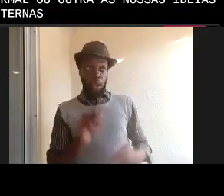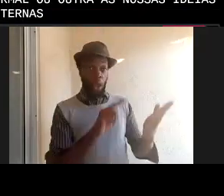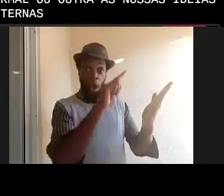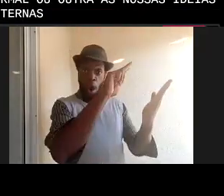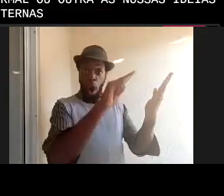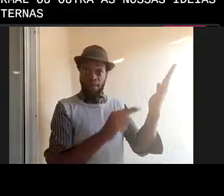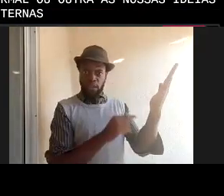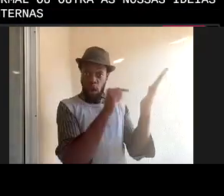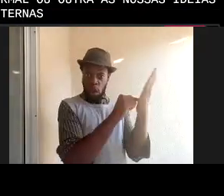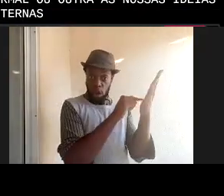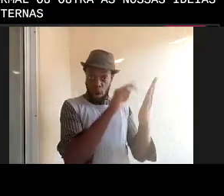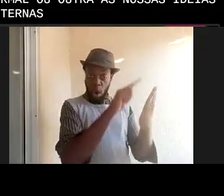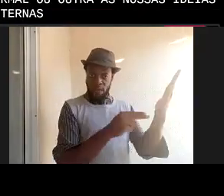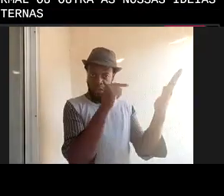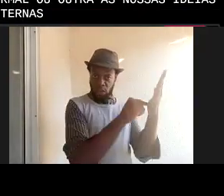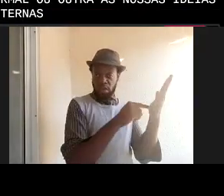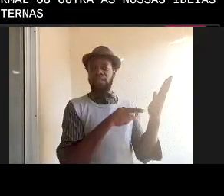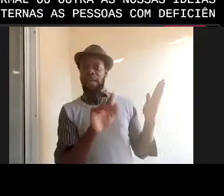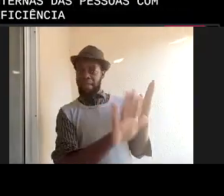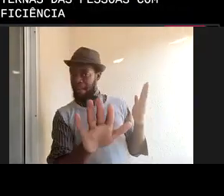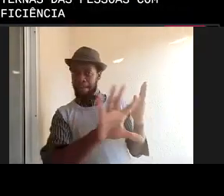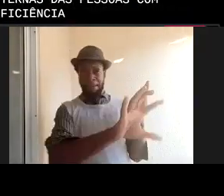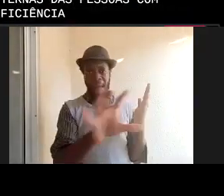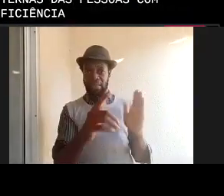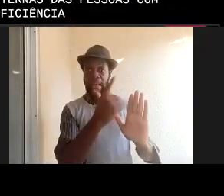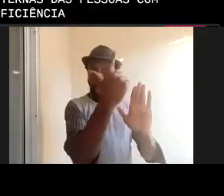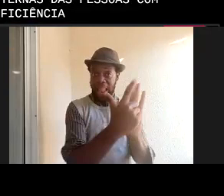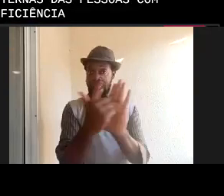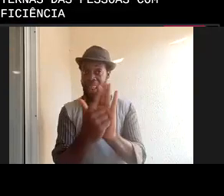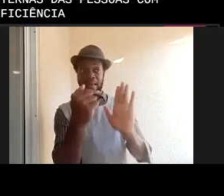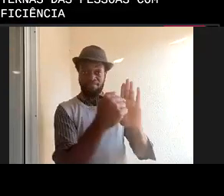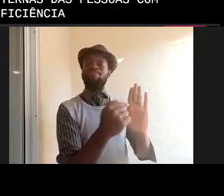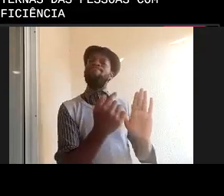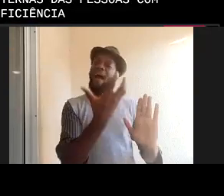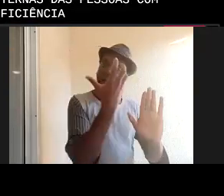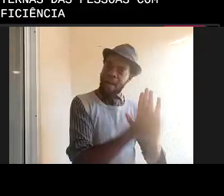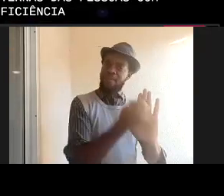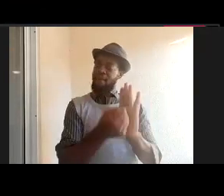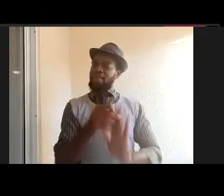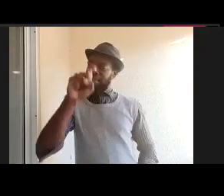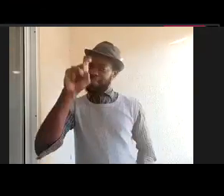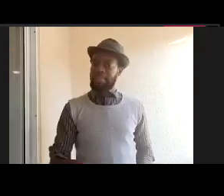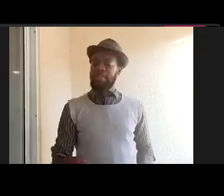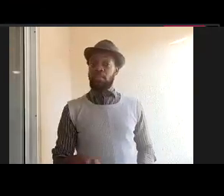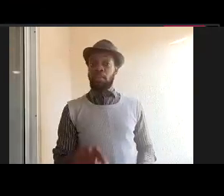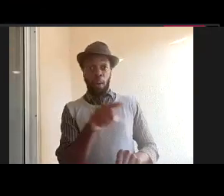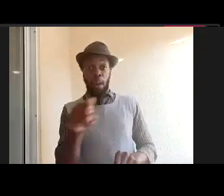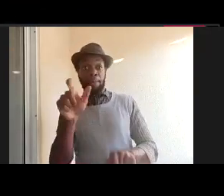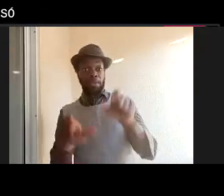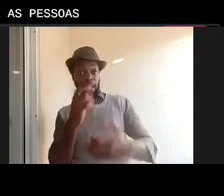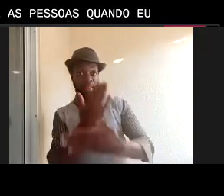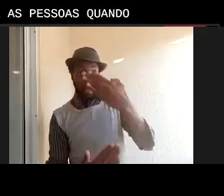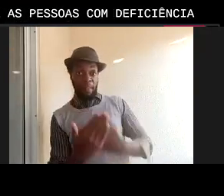personas con discapacidad, es de suma importancia que las personas con discapacidad tengan acceso